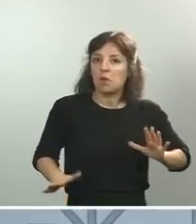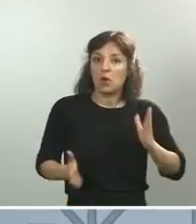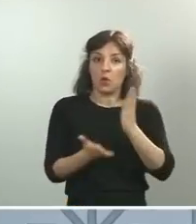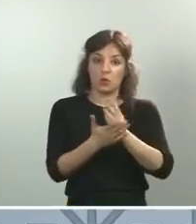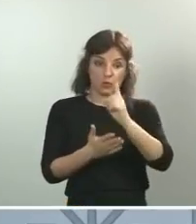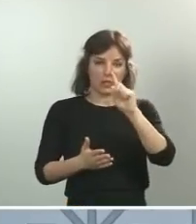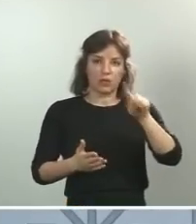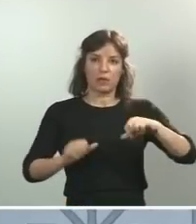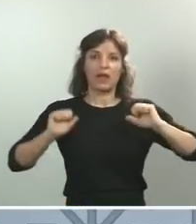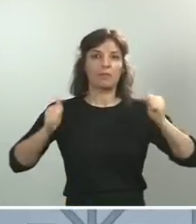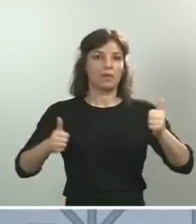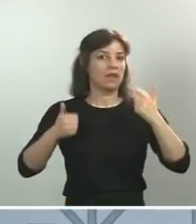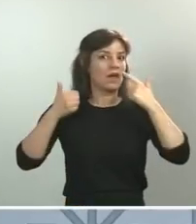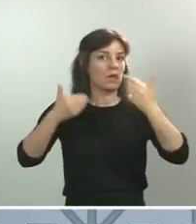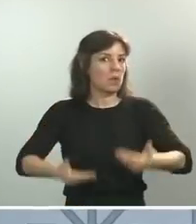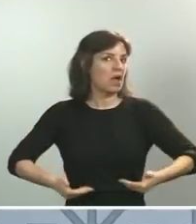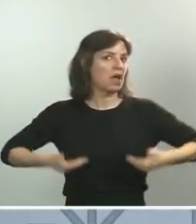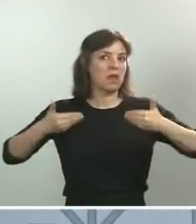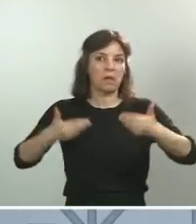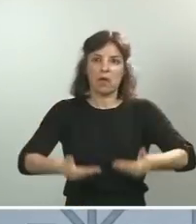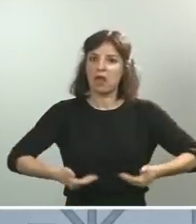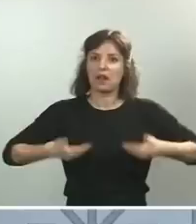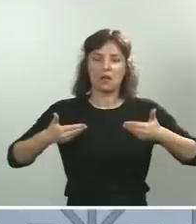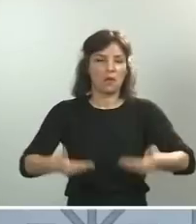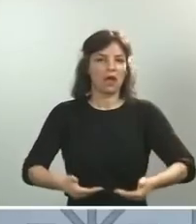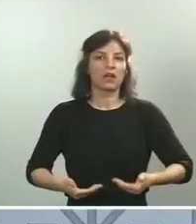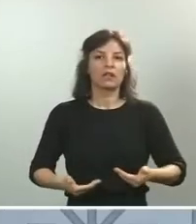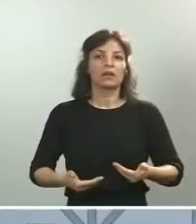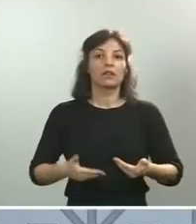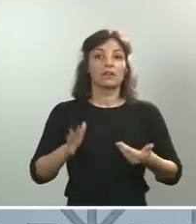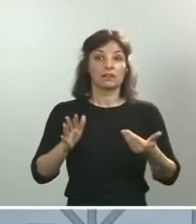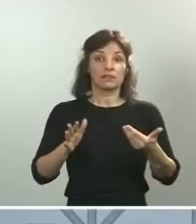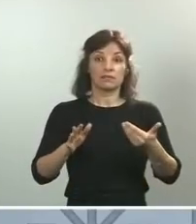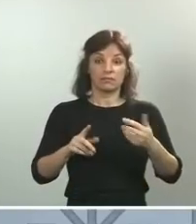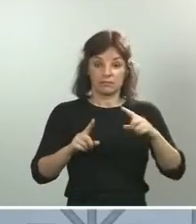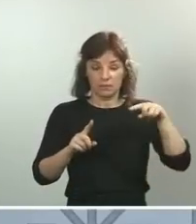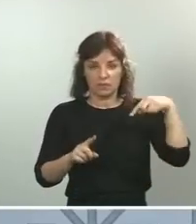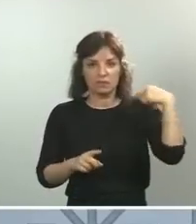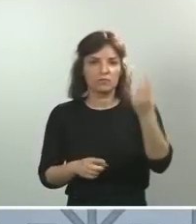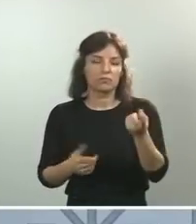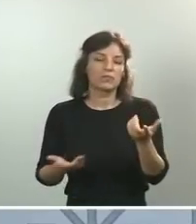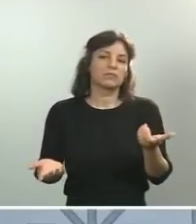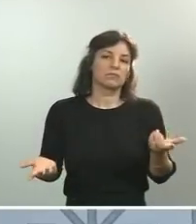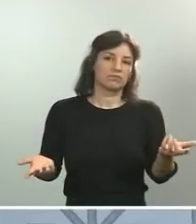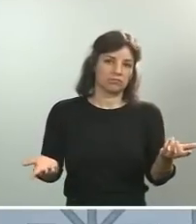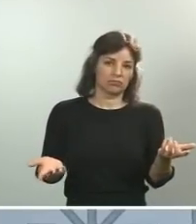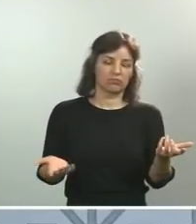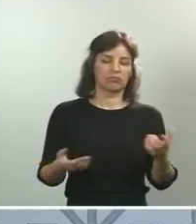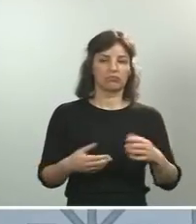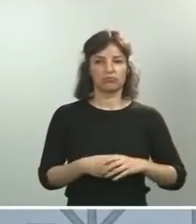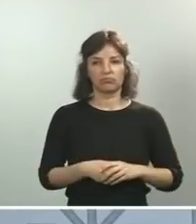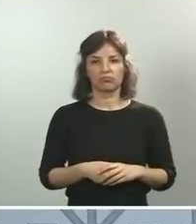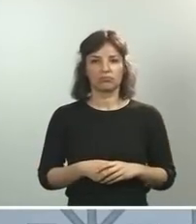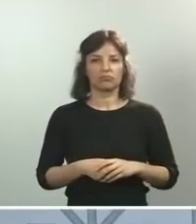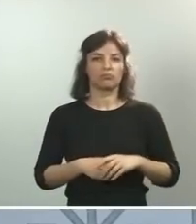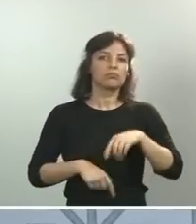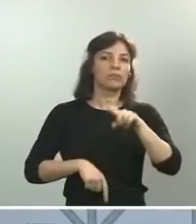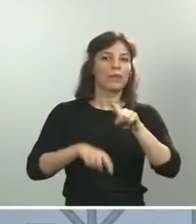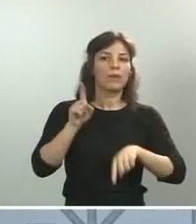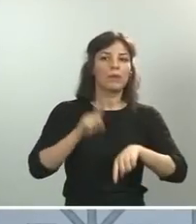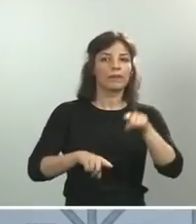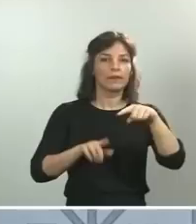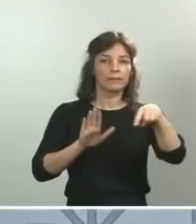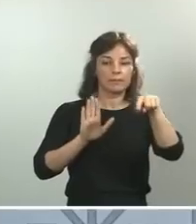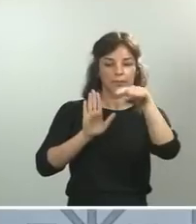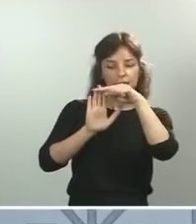pertinentes, en los plazos habituales y a partir de aquí podría adoptarse una serie de medidas para